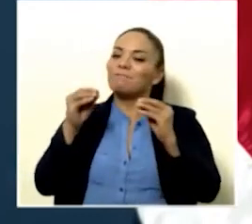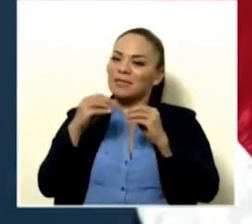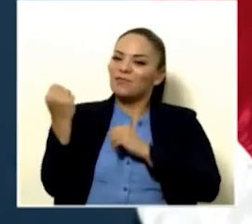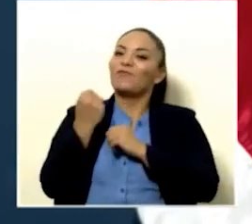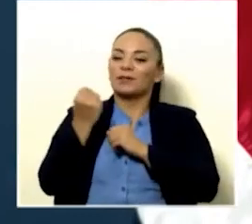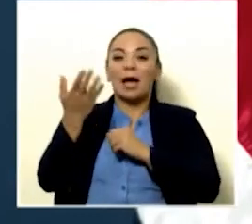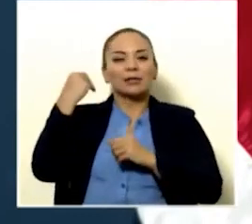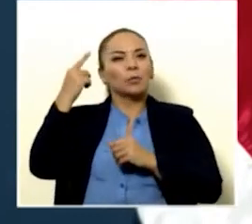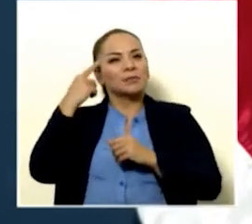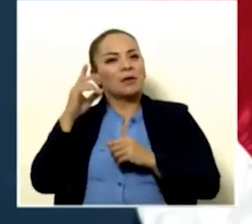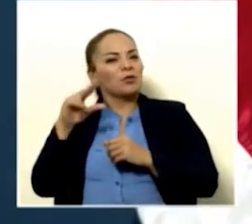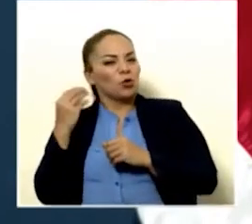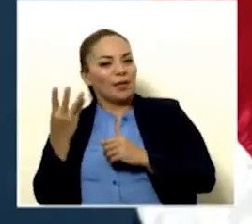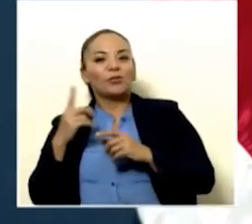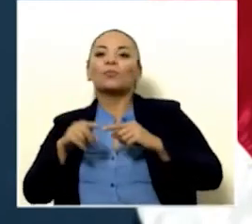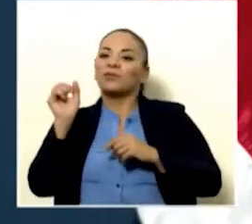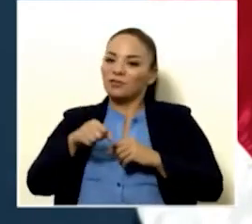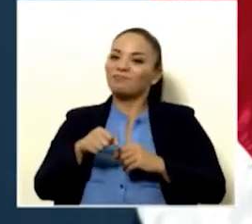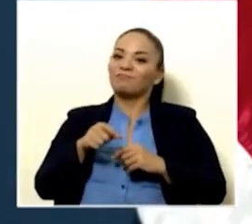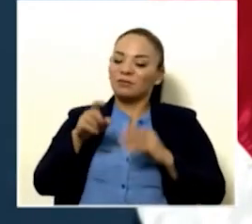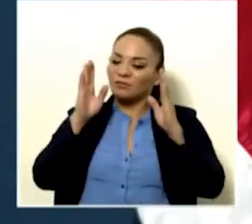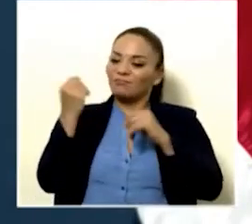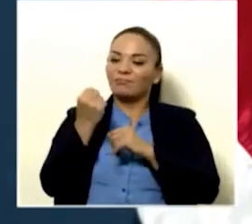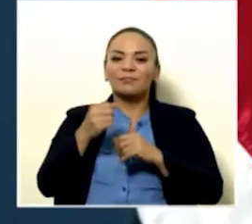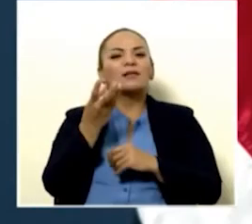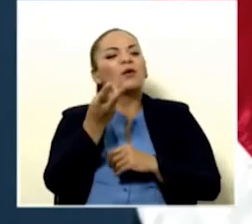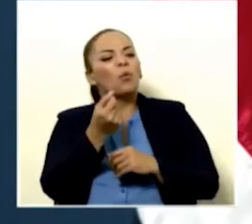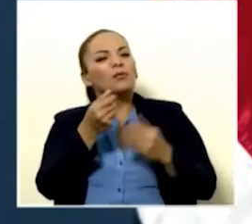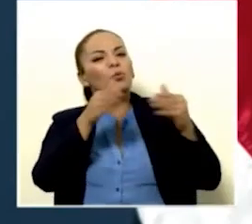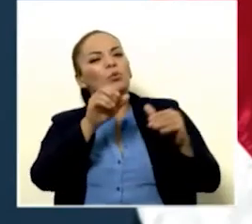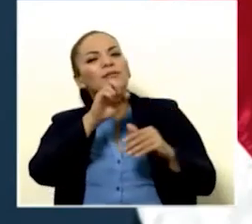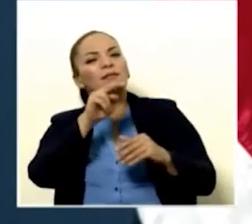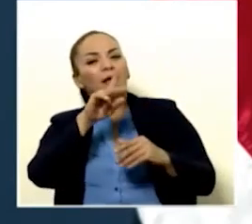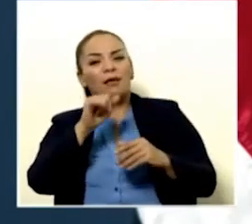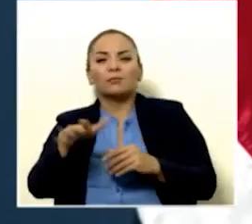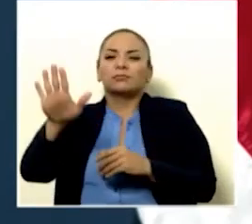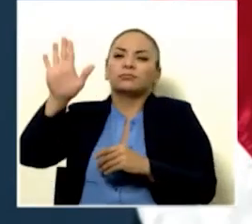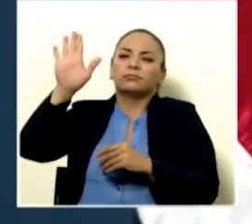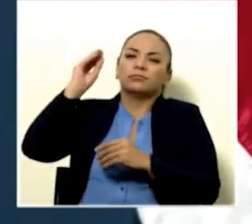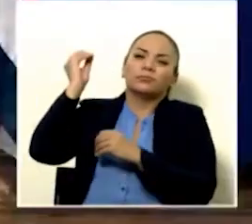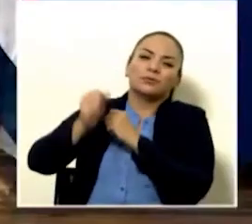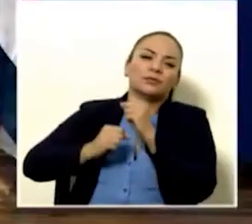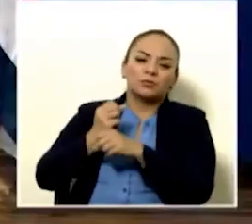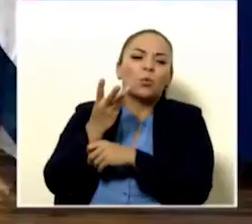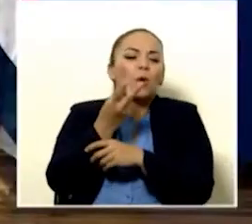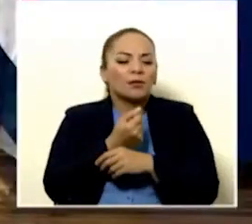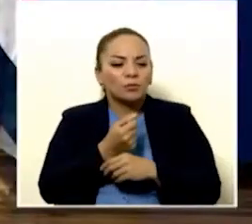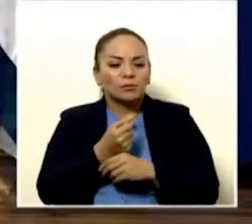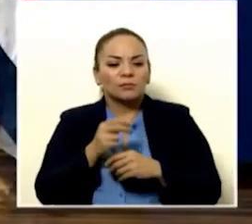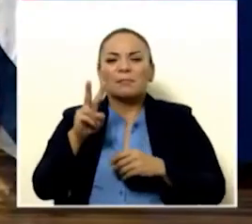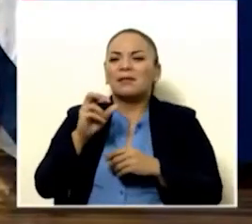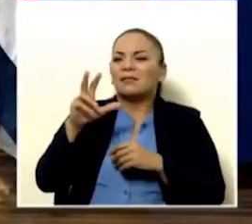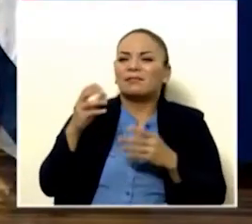creía al principio. Pero hay que hacerlo. ¿Cuántos años? ¿Hace cuánto se abrió Senada? Hace muchísimos años, presidente. ¿Cuántos?